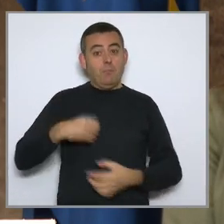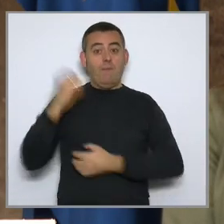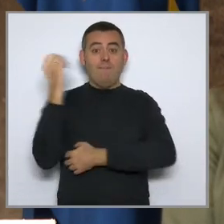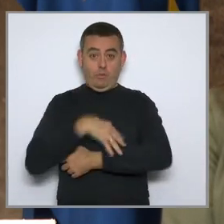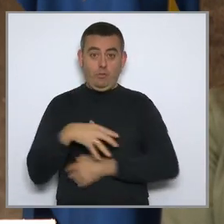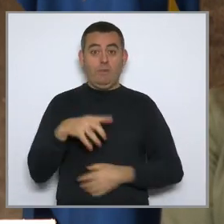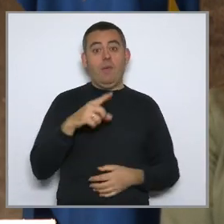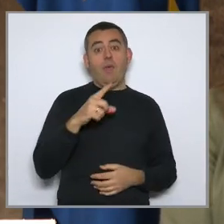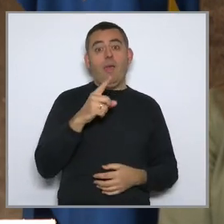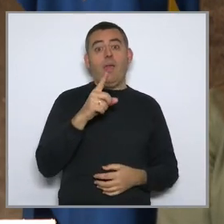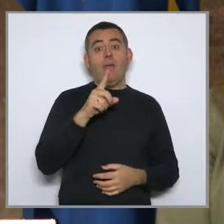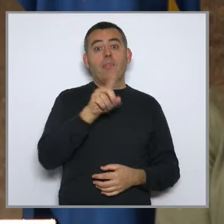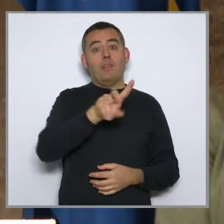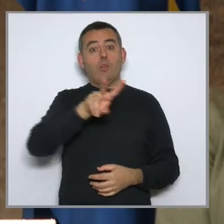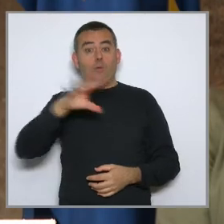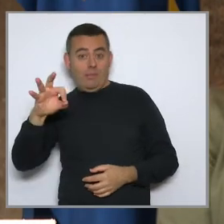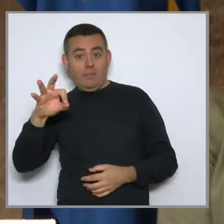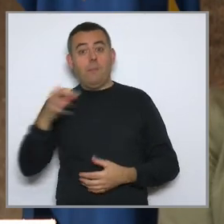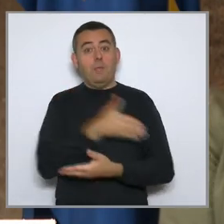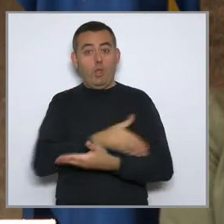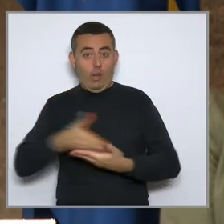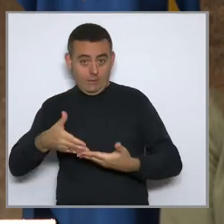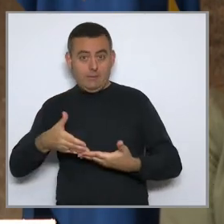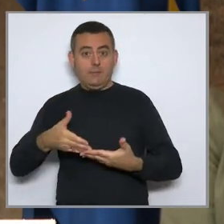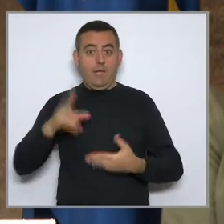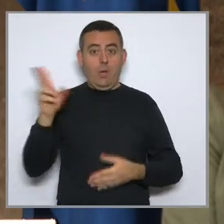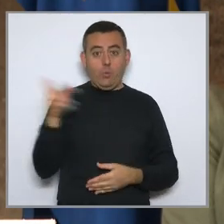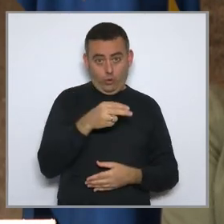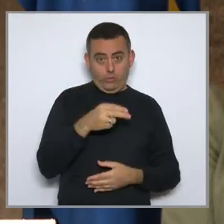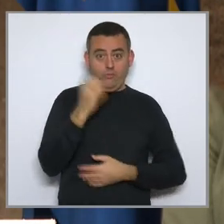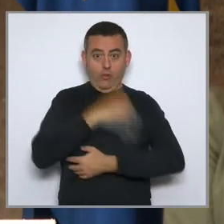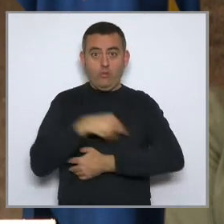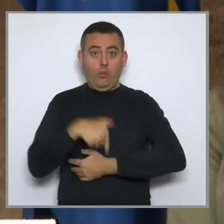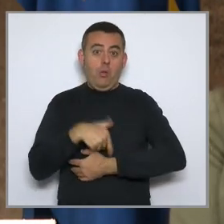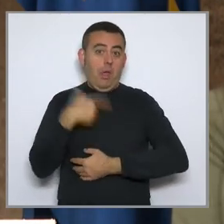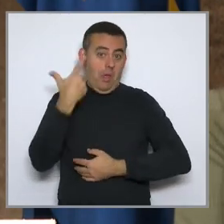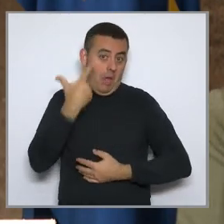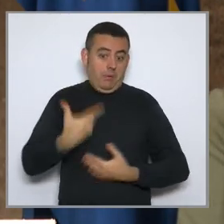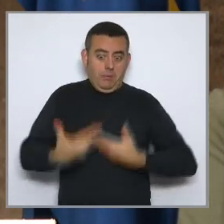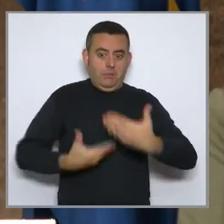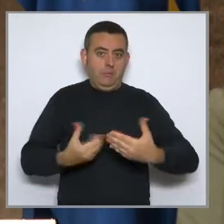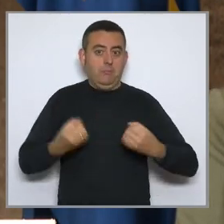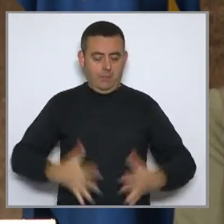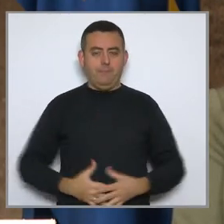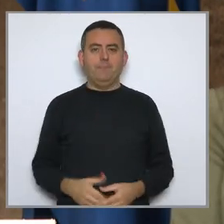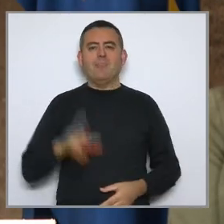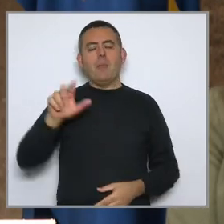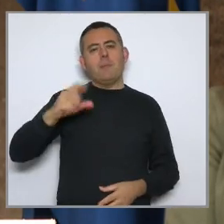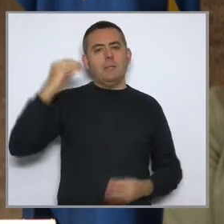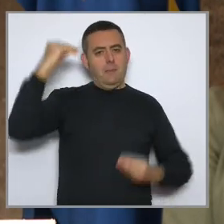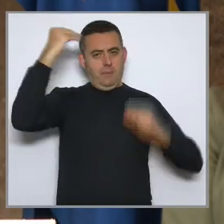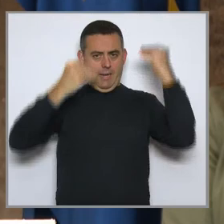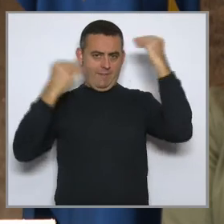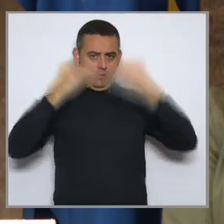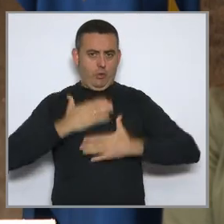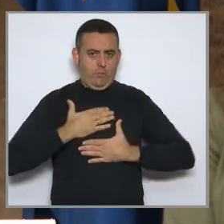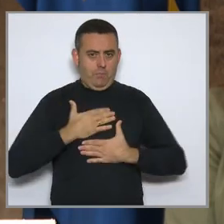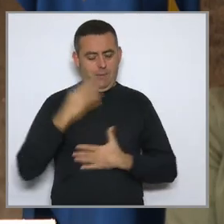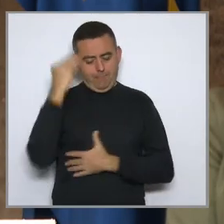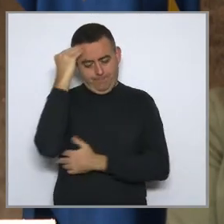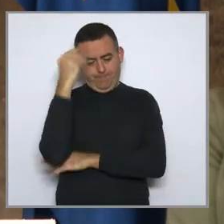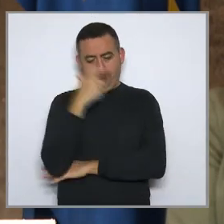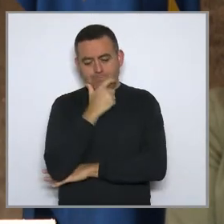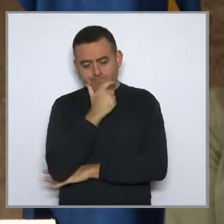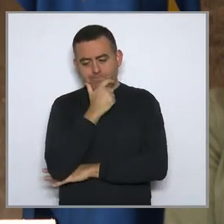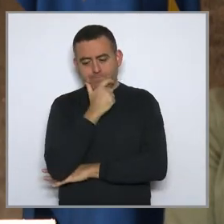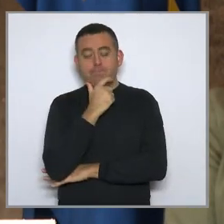millones de euros. En tercer lugar, una reflexión, porque lo que estamos haciendo ahora es intentar garantizar